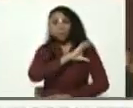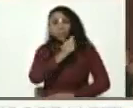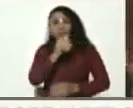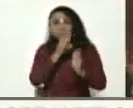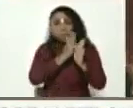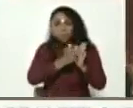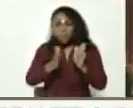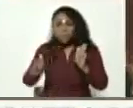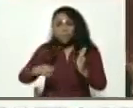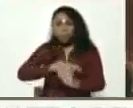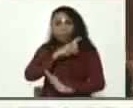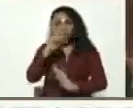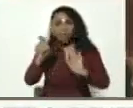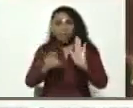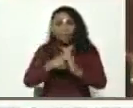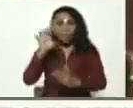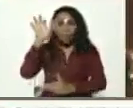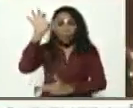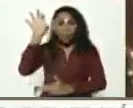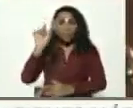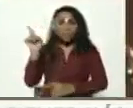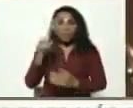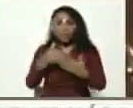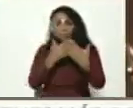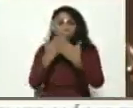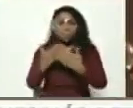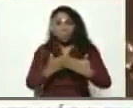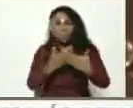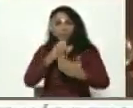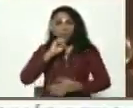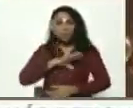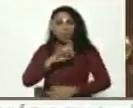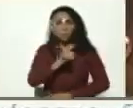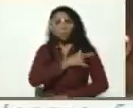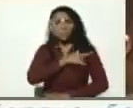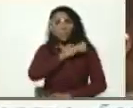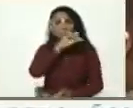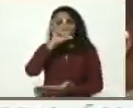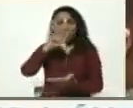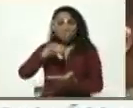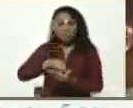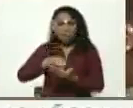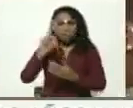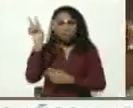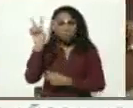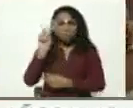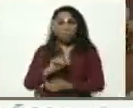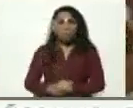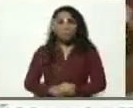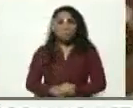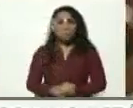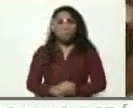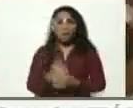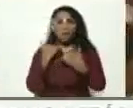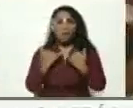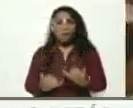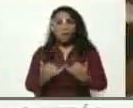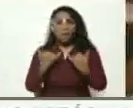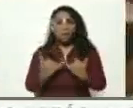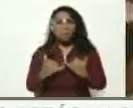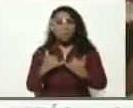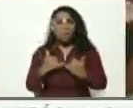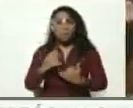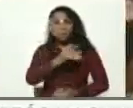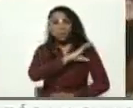Nación. Profesor de la Escuela de Historia en la Universidad Central de Venezuela. Actualmente es